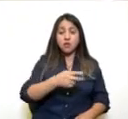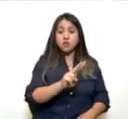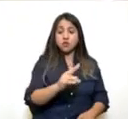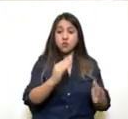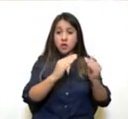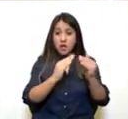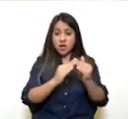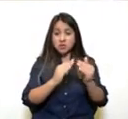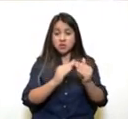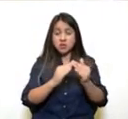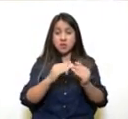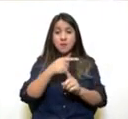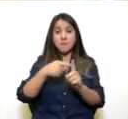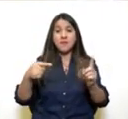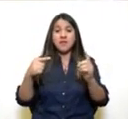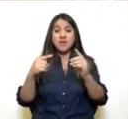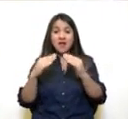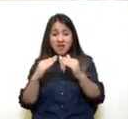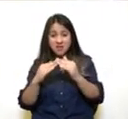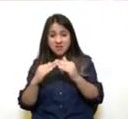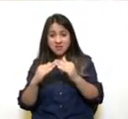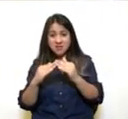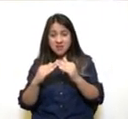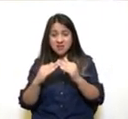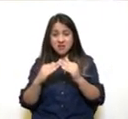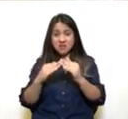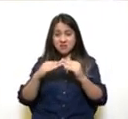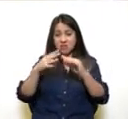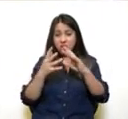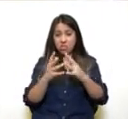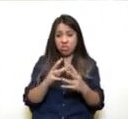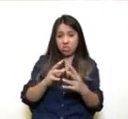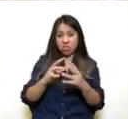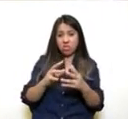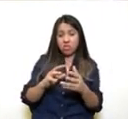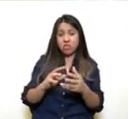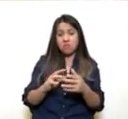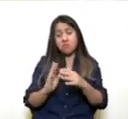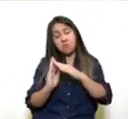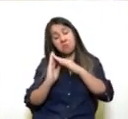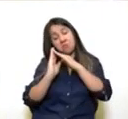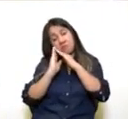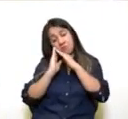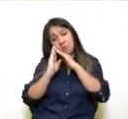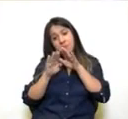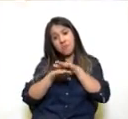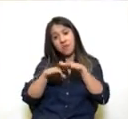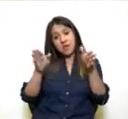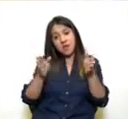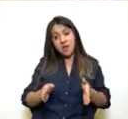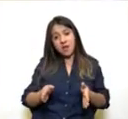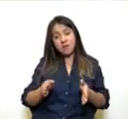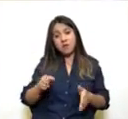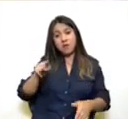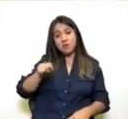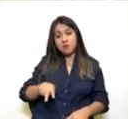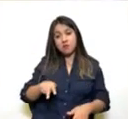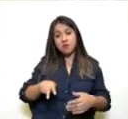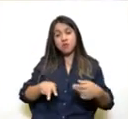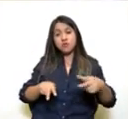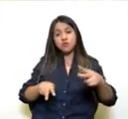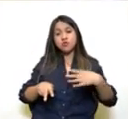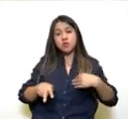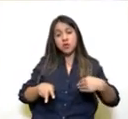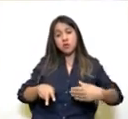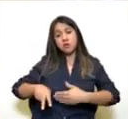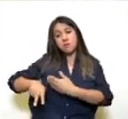casa en una mediagua 5 y estaban acostado en una cama matrimonial con su hijo